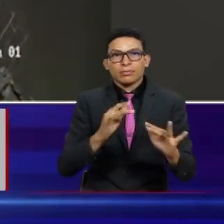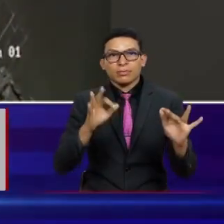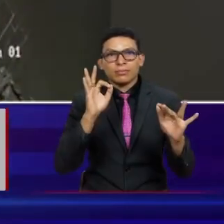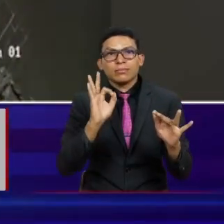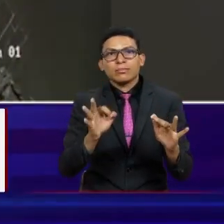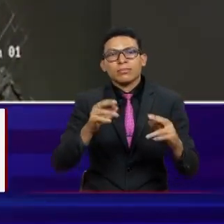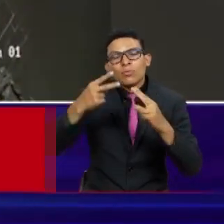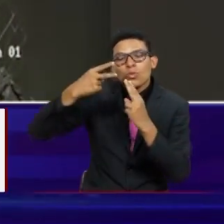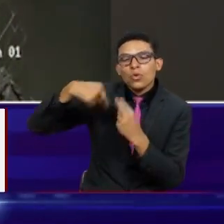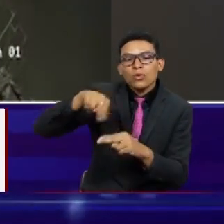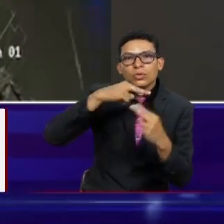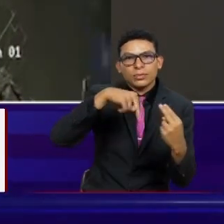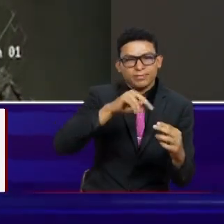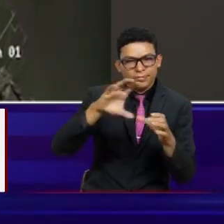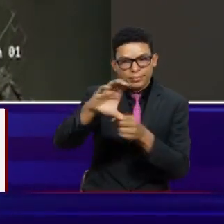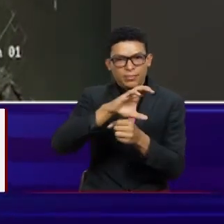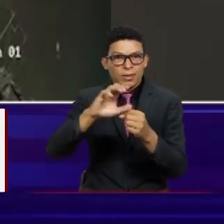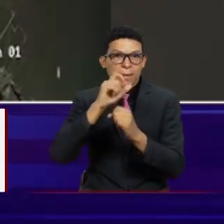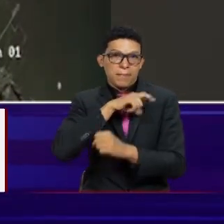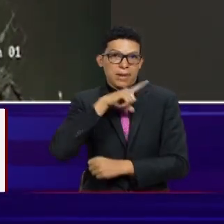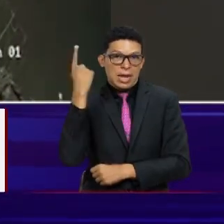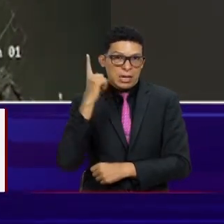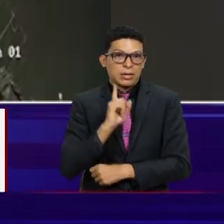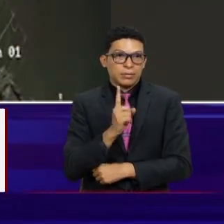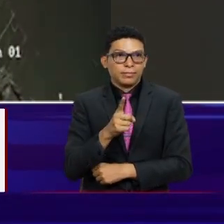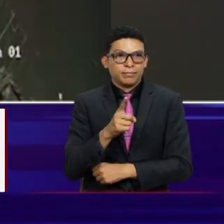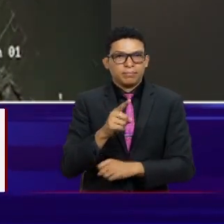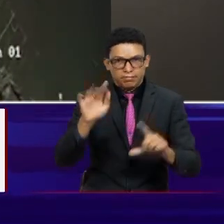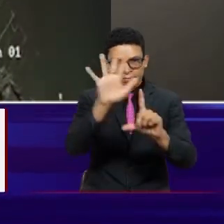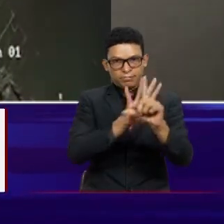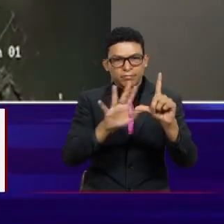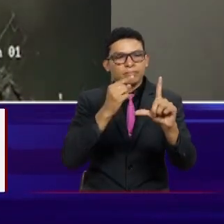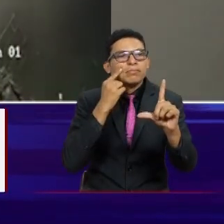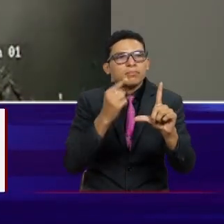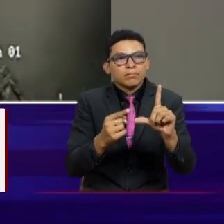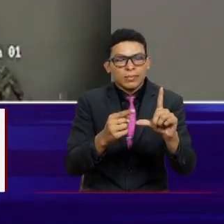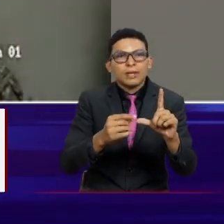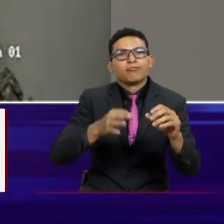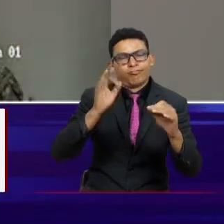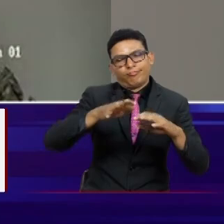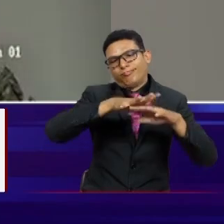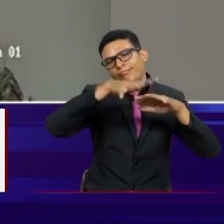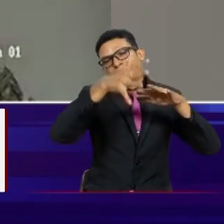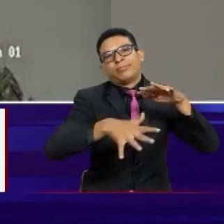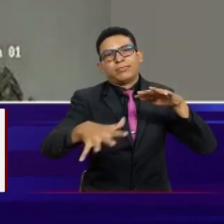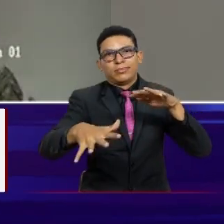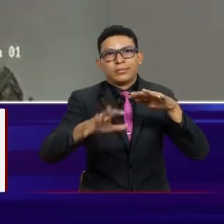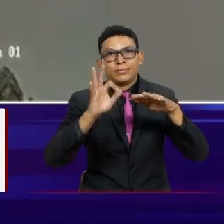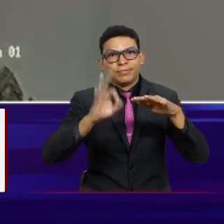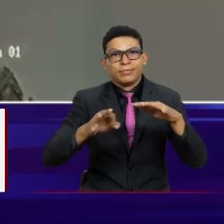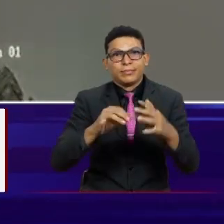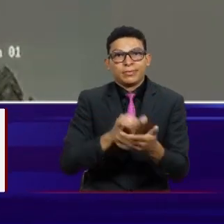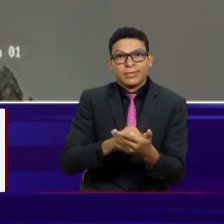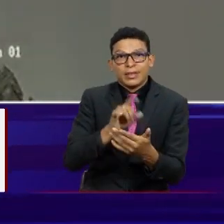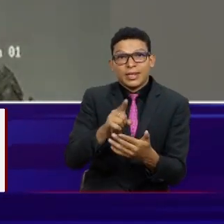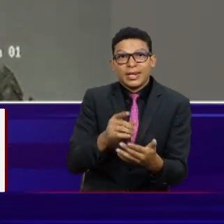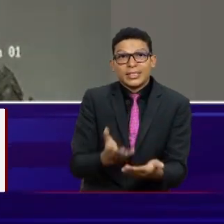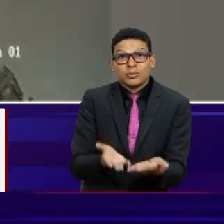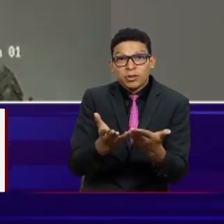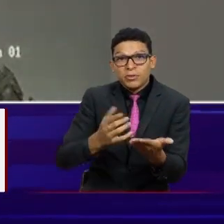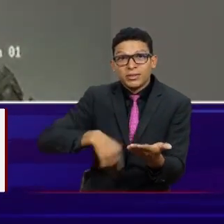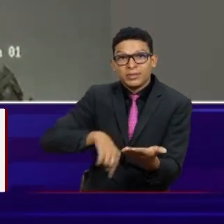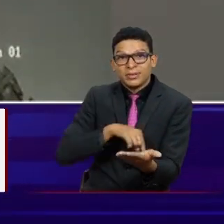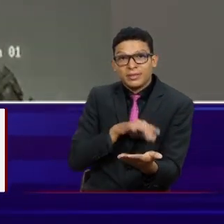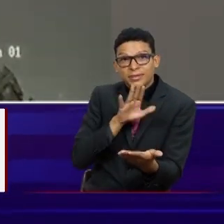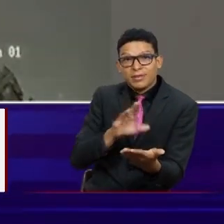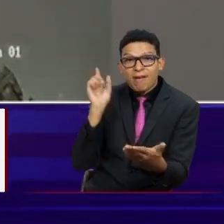una zona turística de la Ciudad Blanca. En video quedó registrado el momento en el que colapsó parte del techo de la edificación, que tiene más